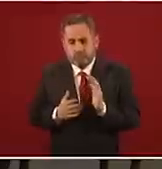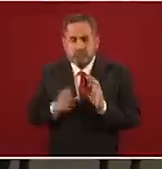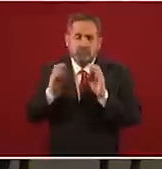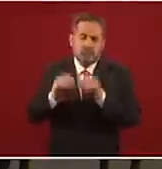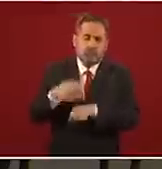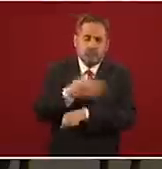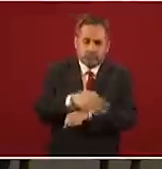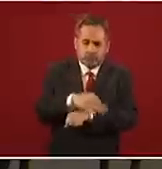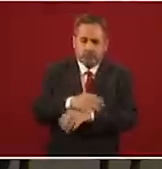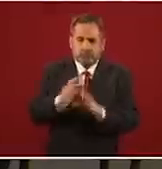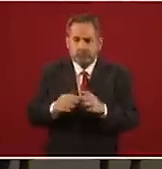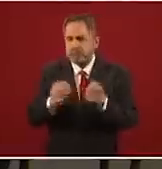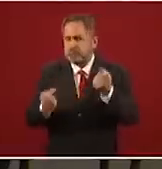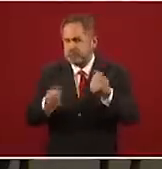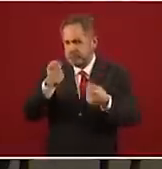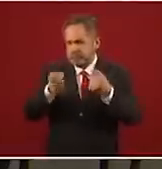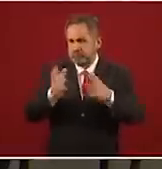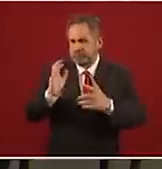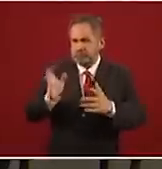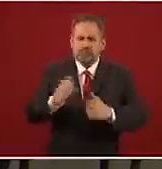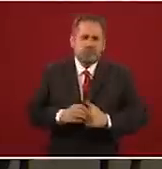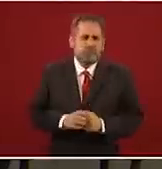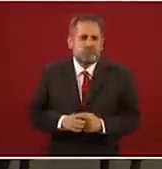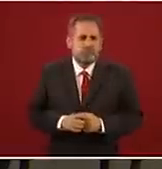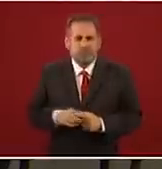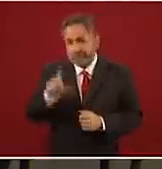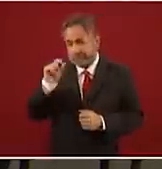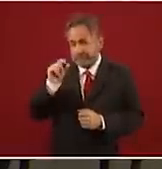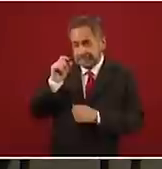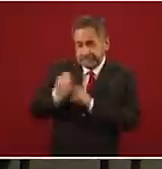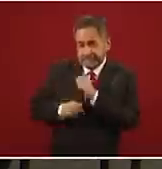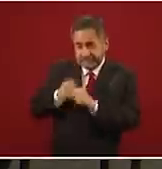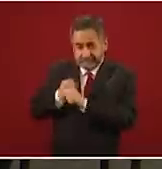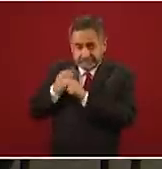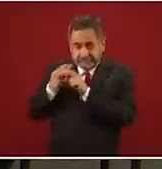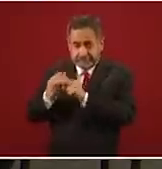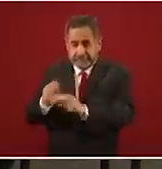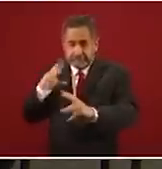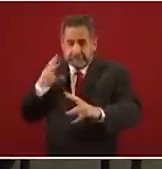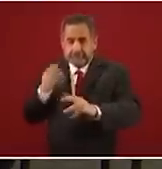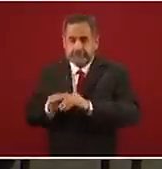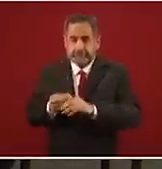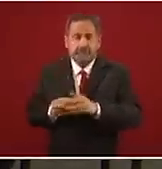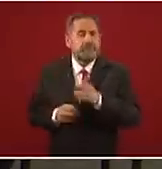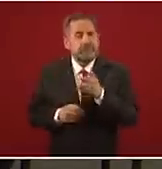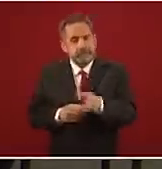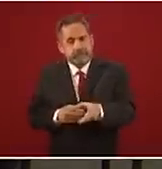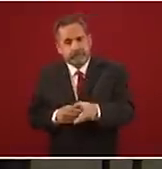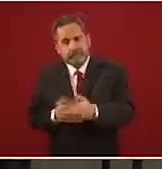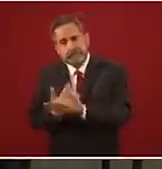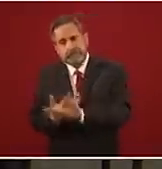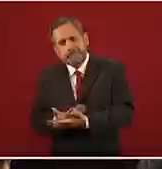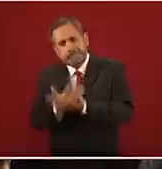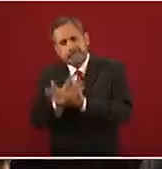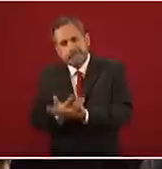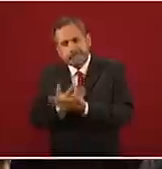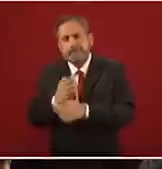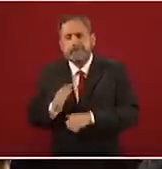eventual. Algunos llevan hasta 20 años y ahí están esperando